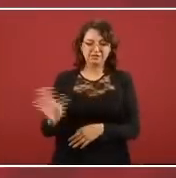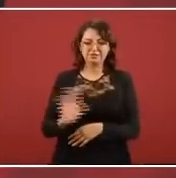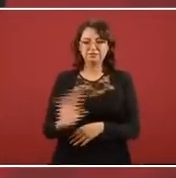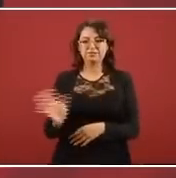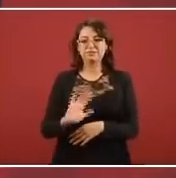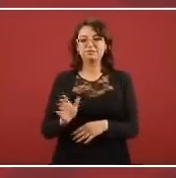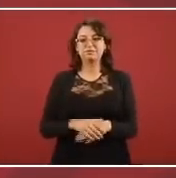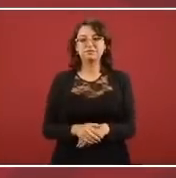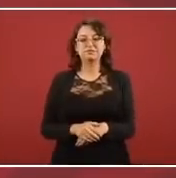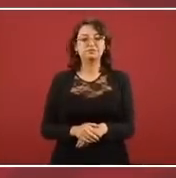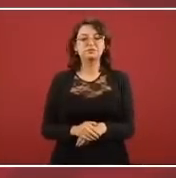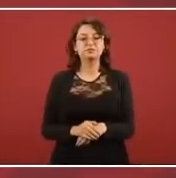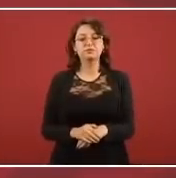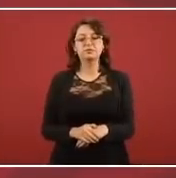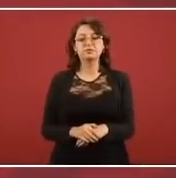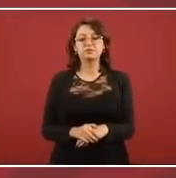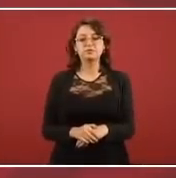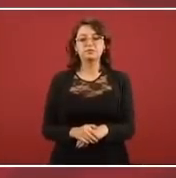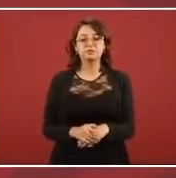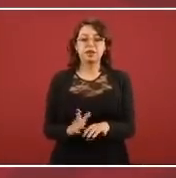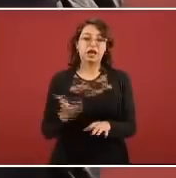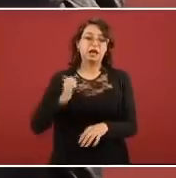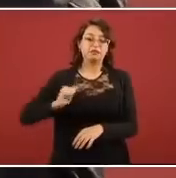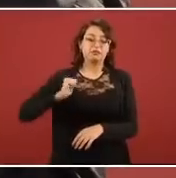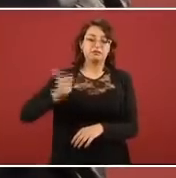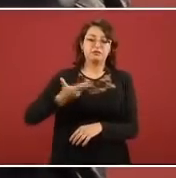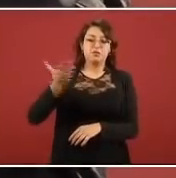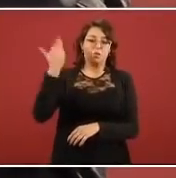Es un dicho de la época.